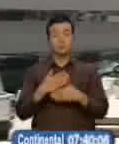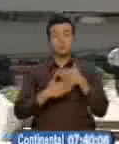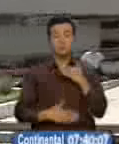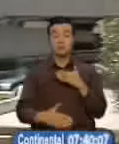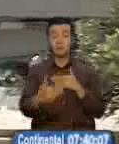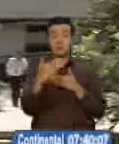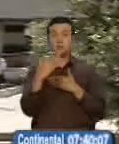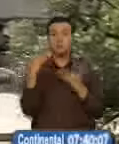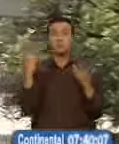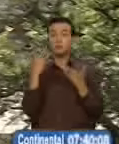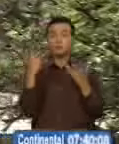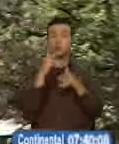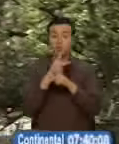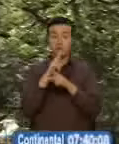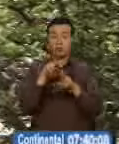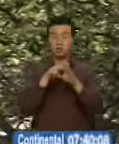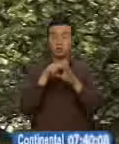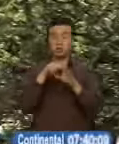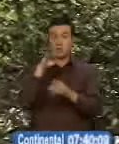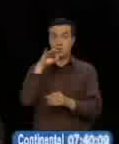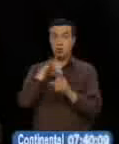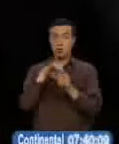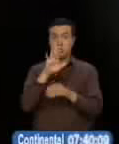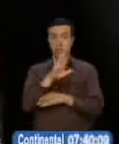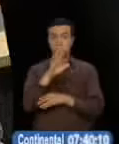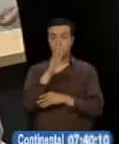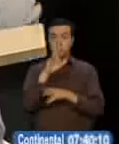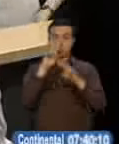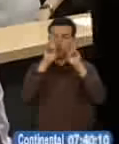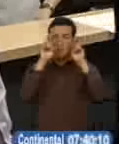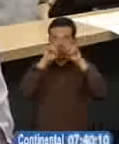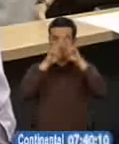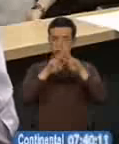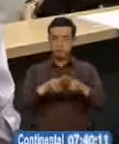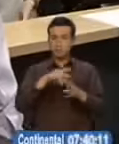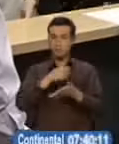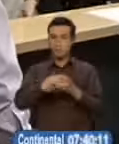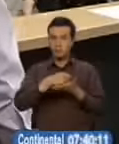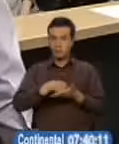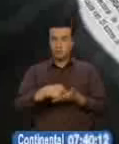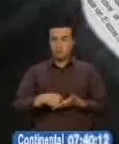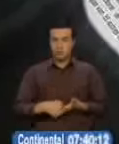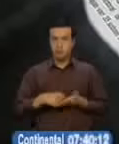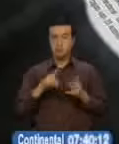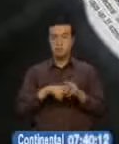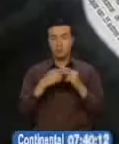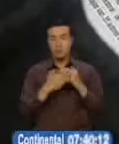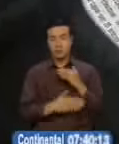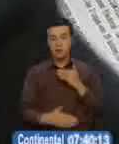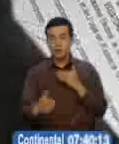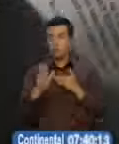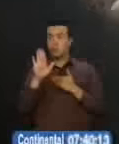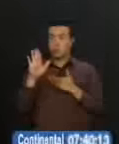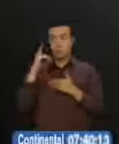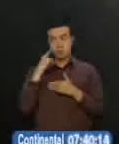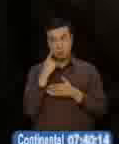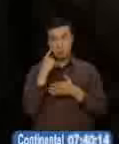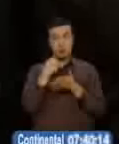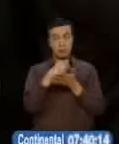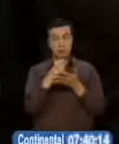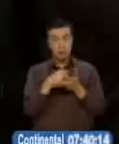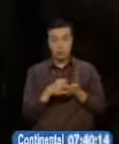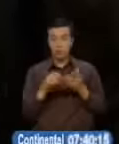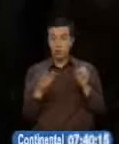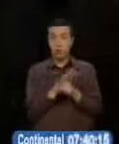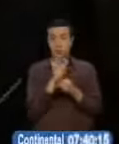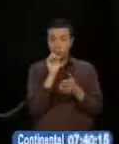adelante la concentración del Consejo Nacional Electoral estará enmarcada en la verificación de firmas que dará luz verde a las organizaciones políticas para